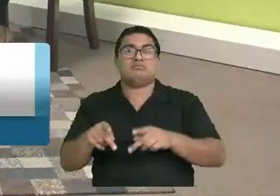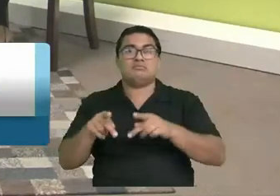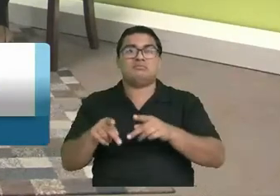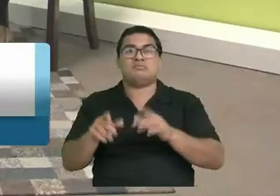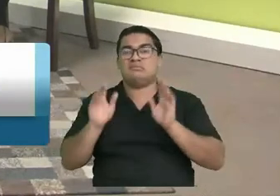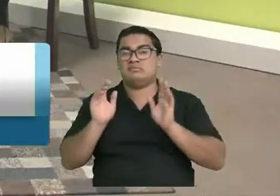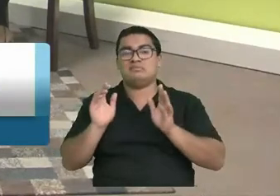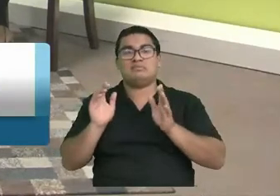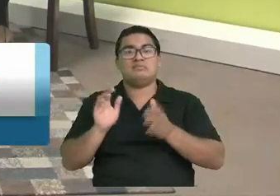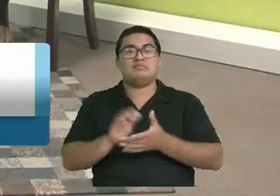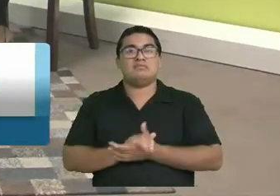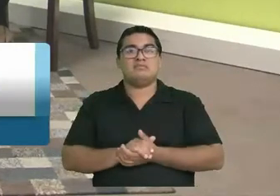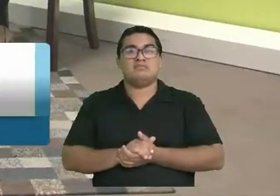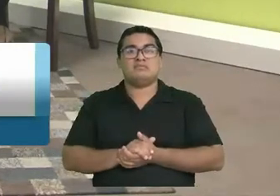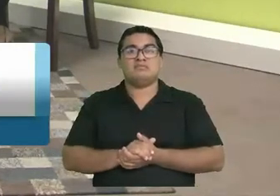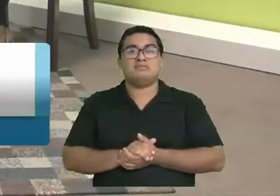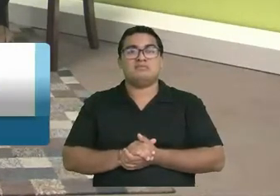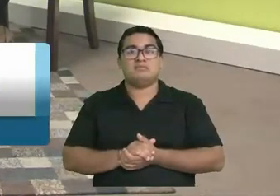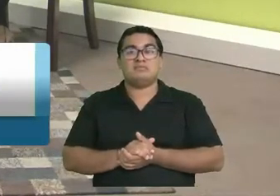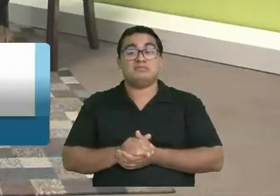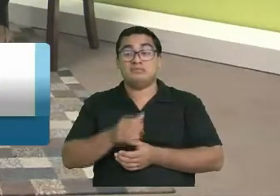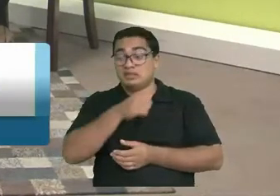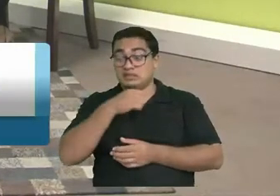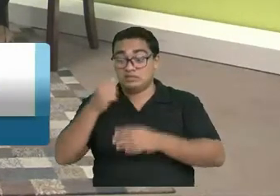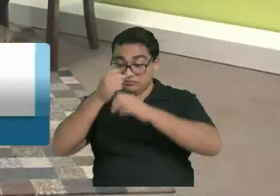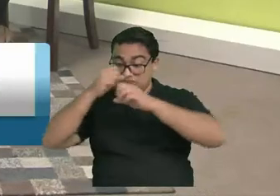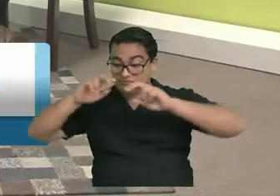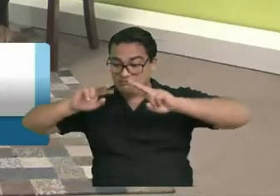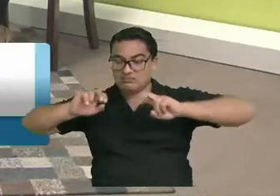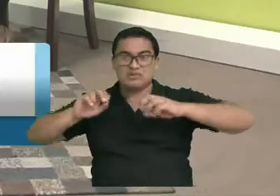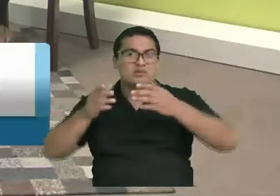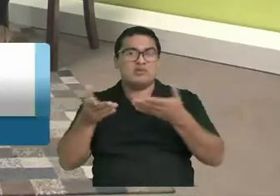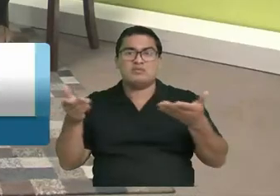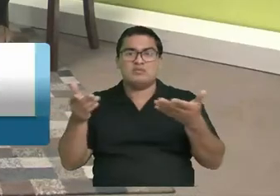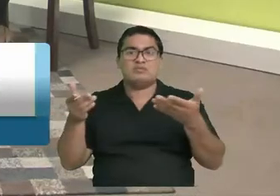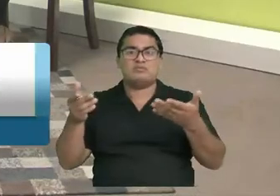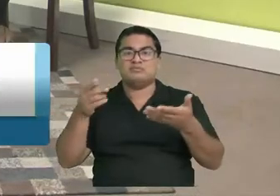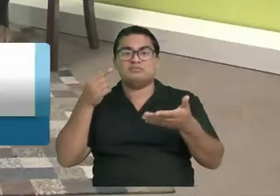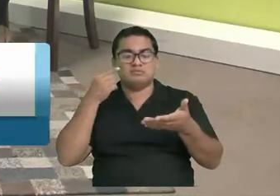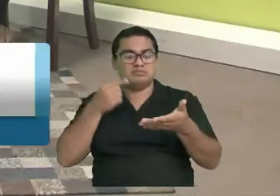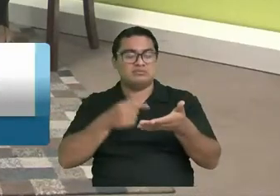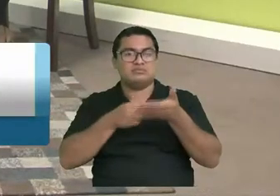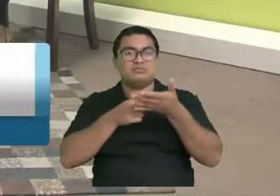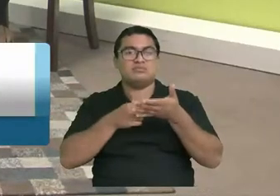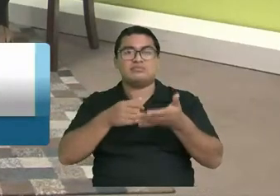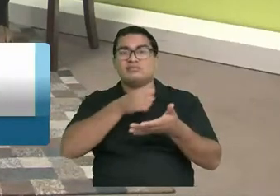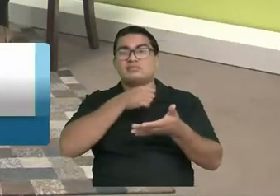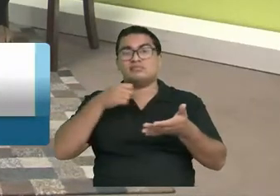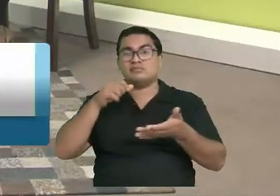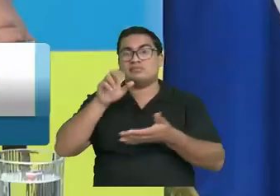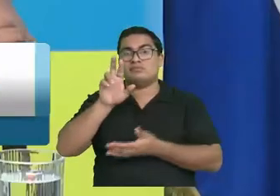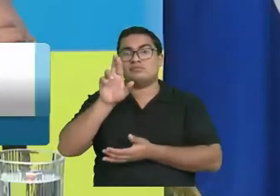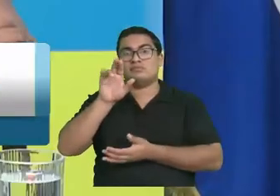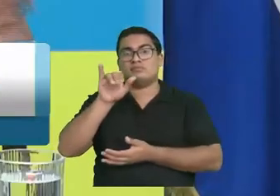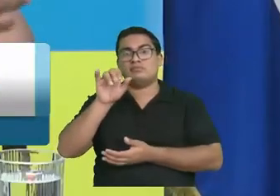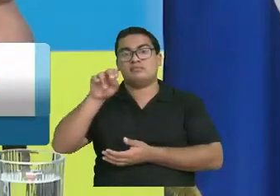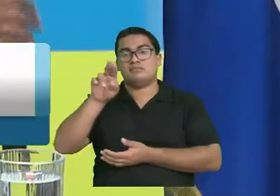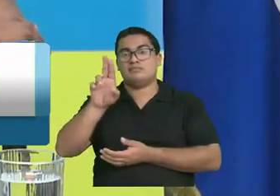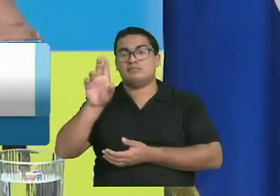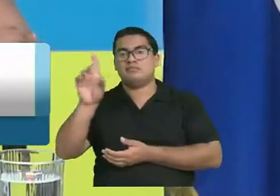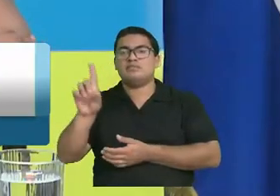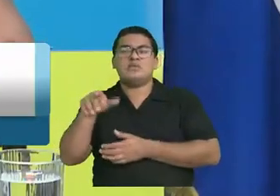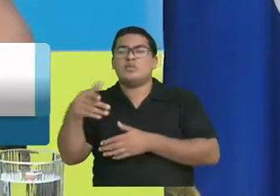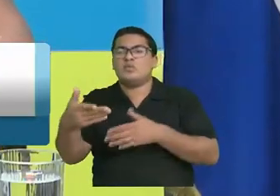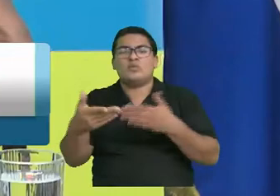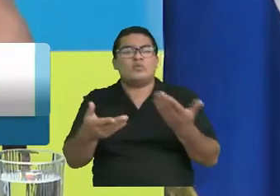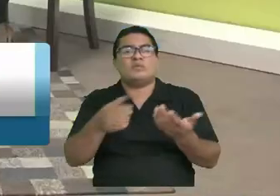una entrevista clínica con el paciente? ¿Se hacen pruebas para determinar que en verdad estamos ante un síndrome de Raynaud, doctora? Claro que sí. ¿Qué tipo de